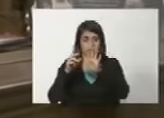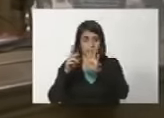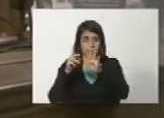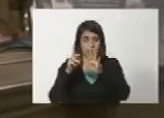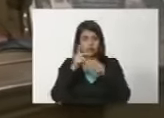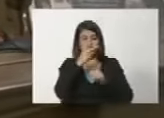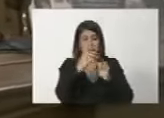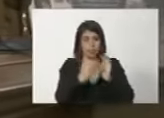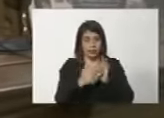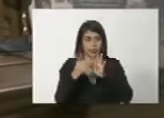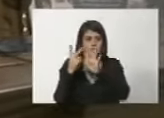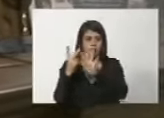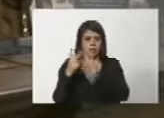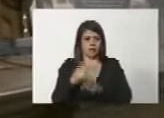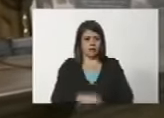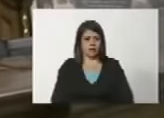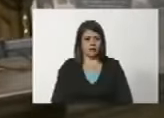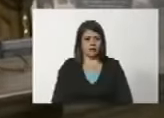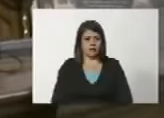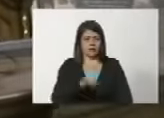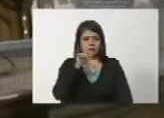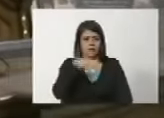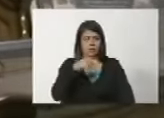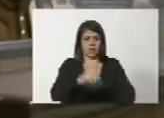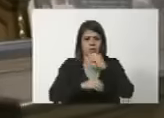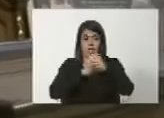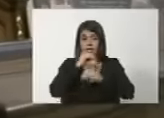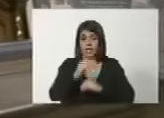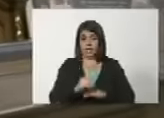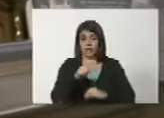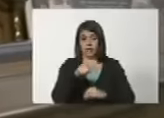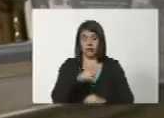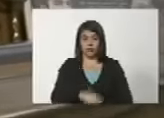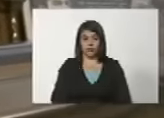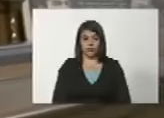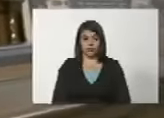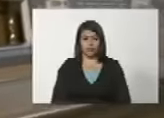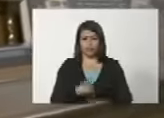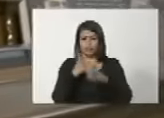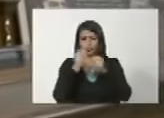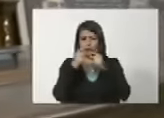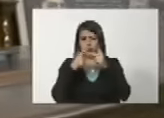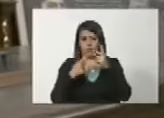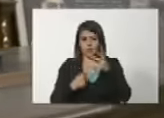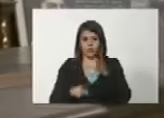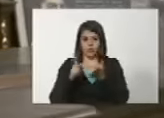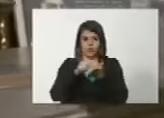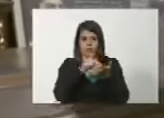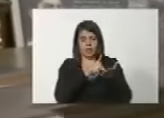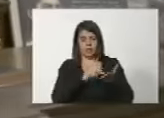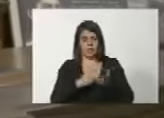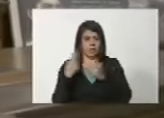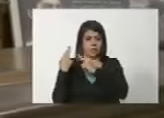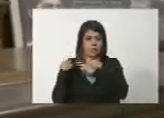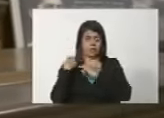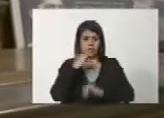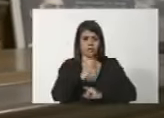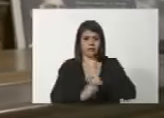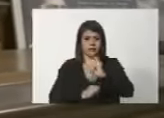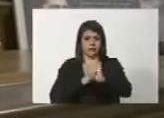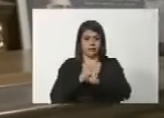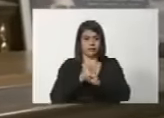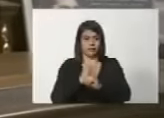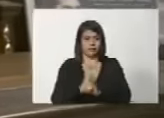en el 2007. Jaidis además ha realizado innumerables participaciones en las delegaciones